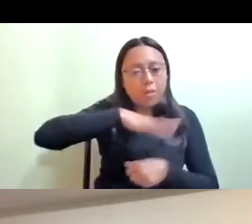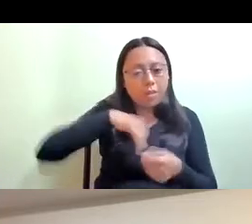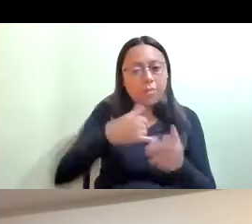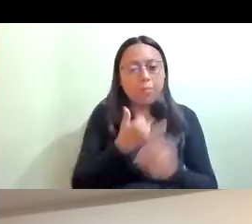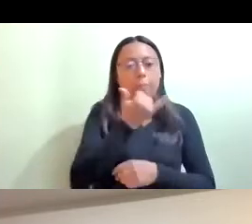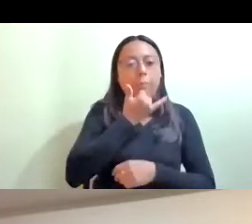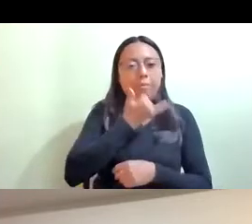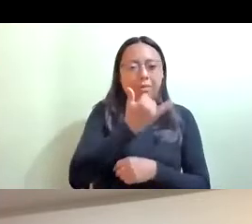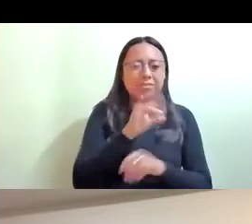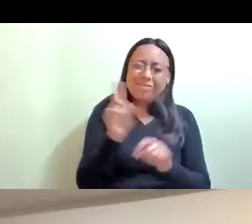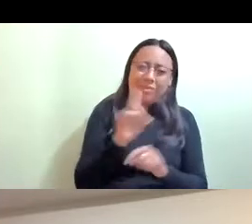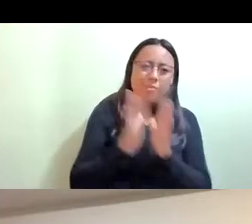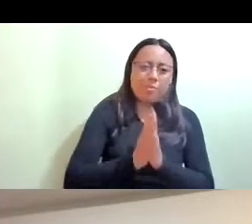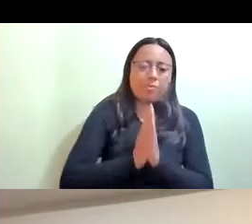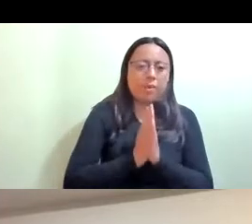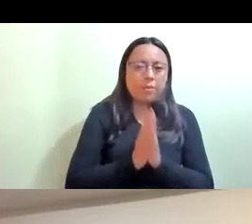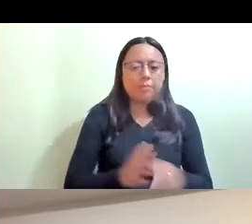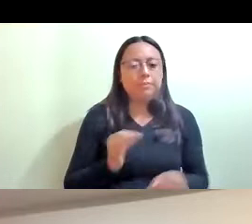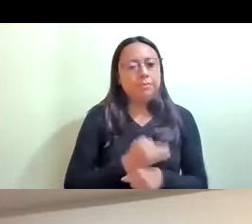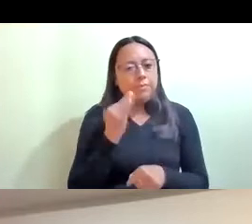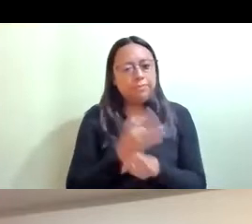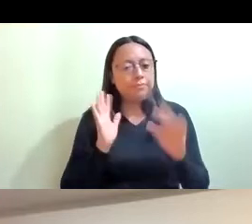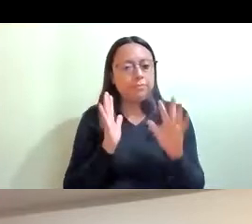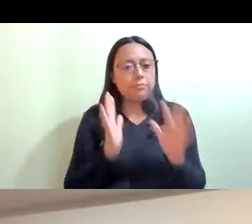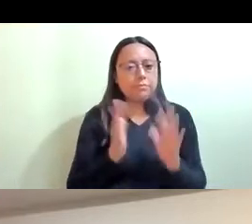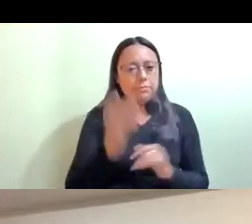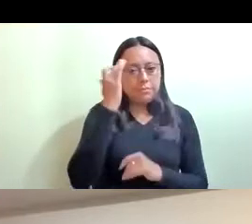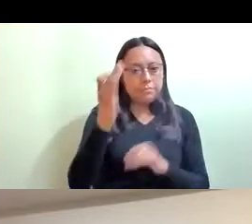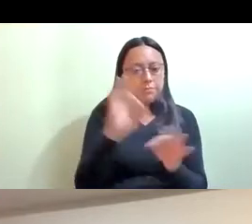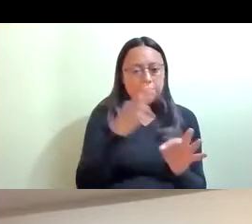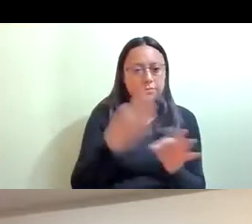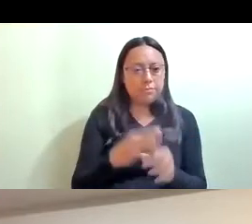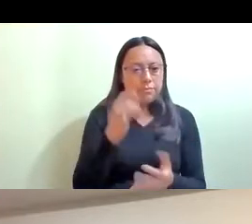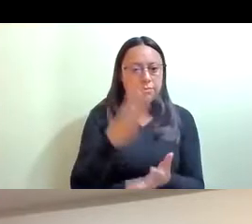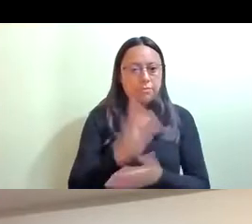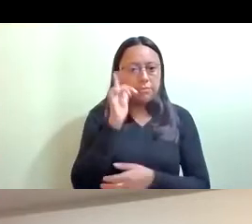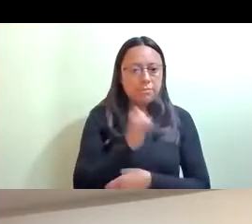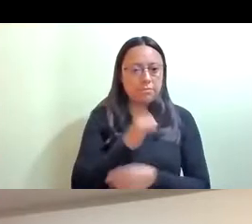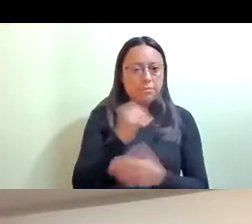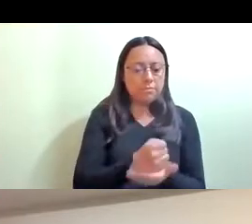debidamente conformados en tiempo y en forma, y únicamente mañana es aprobar el dictamen que